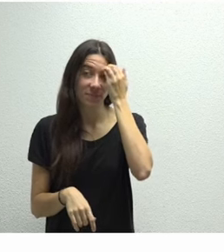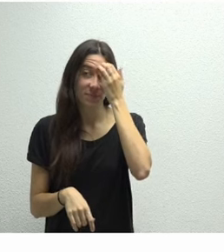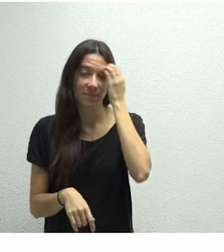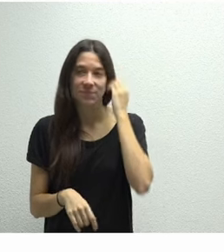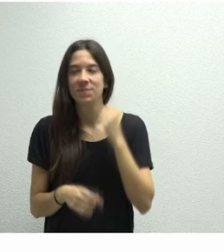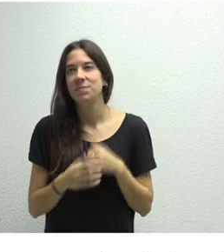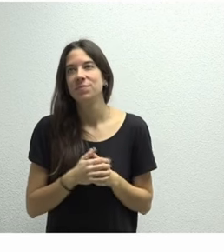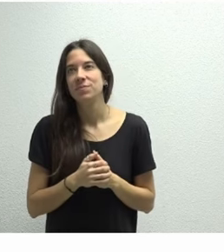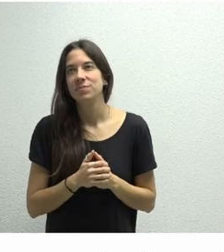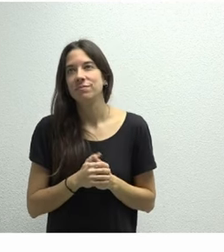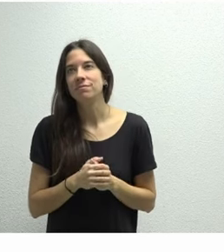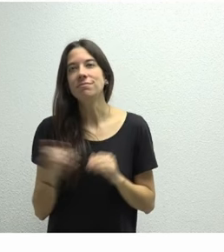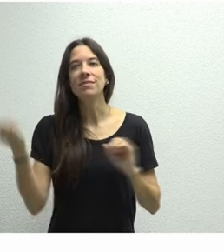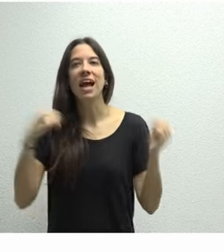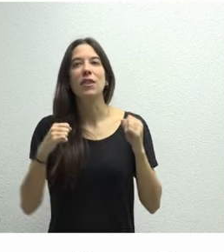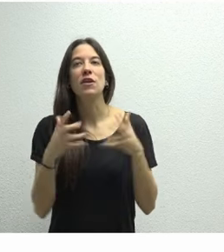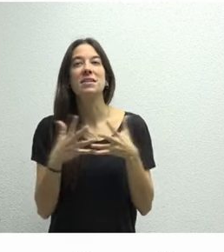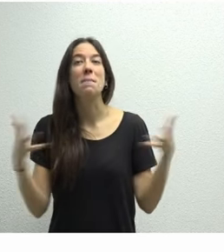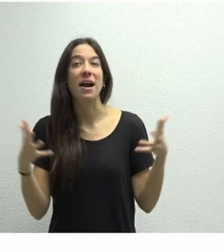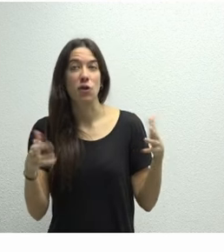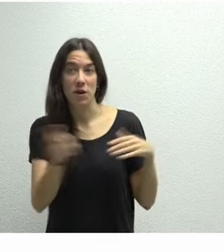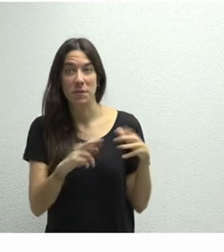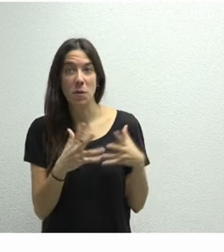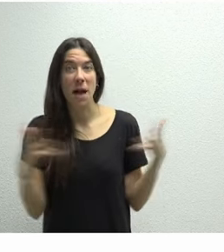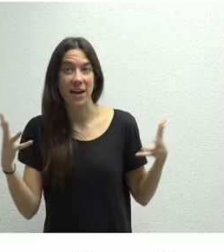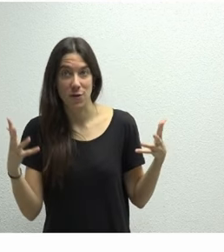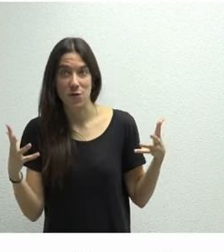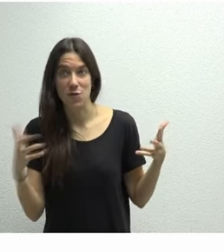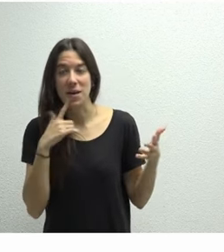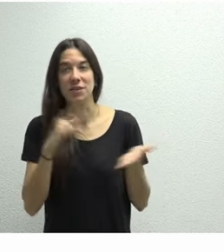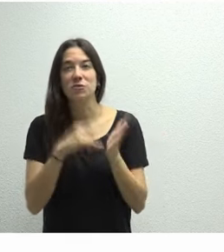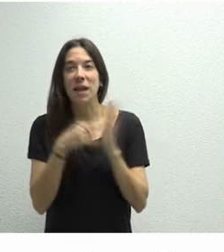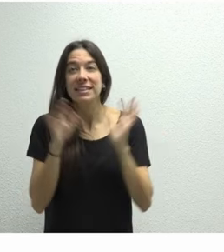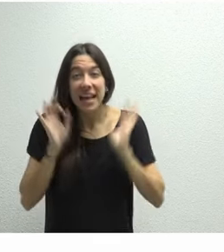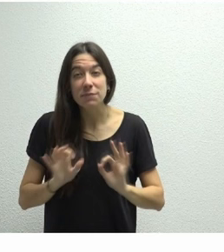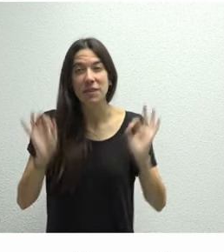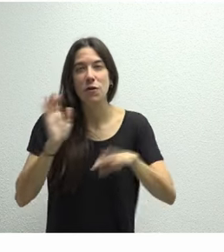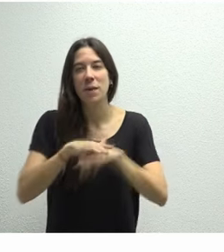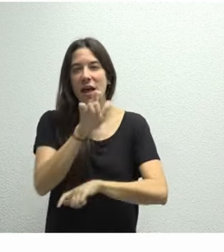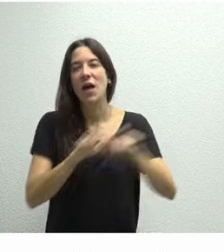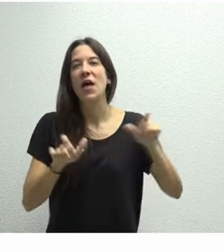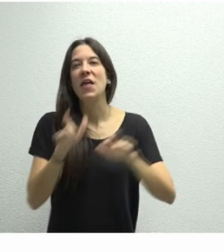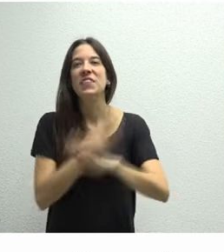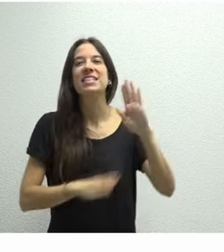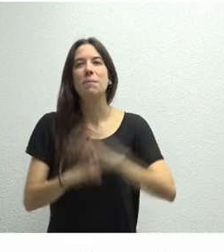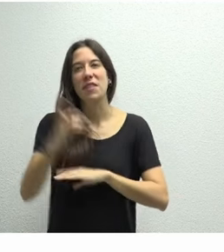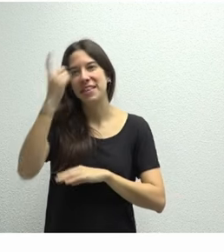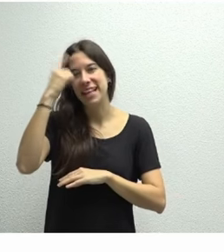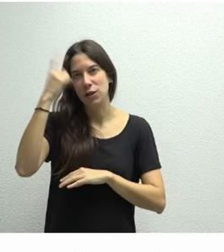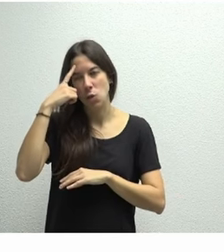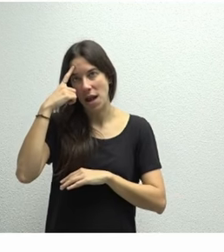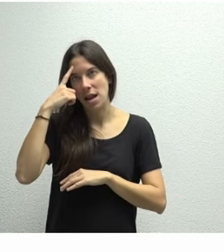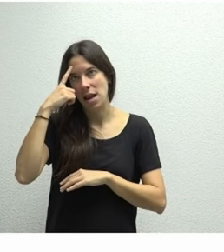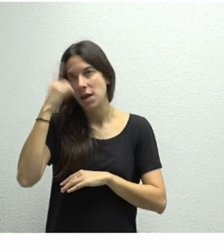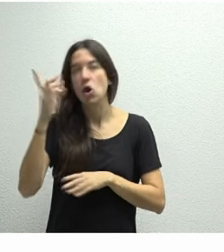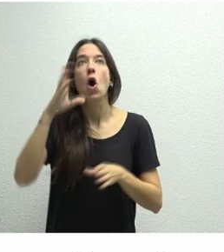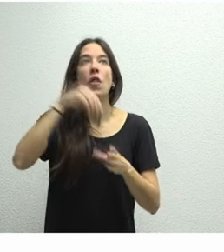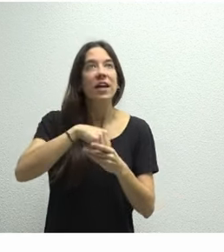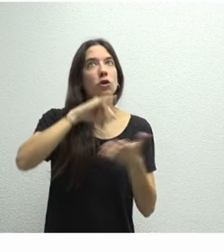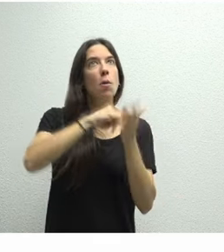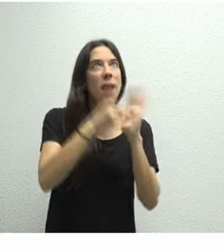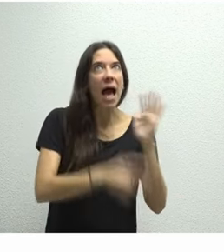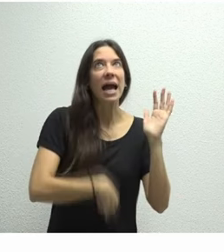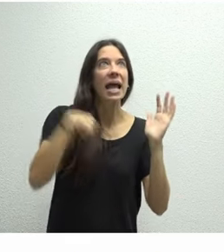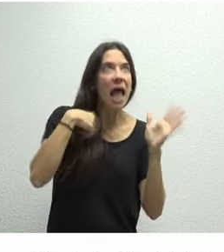hay accioneso que consten en los planes específicos para la discapacidad intelectual no dentro del plan general